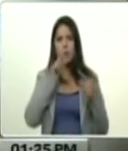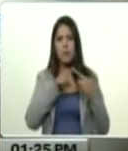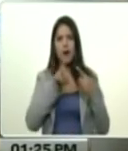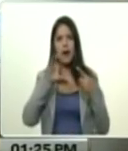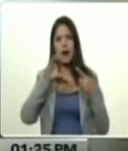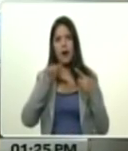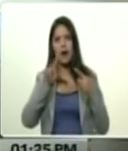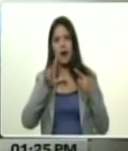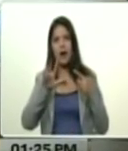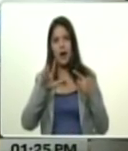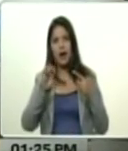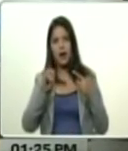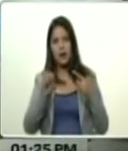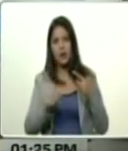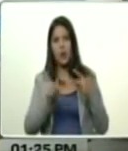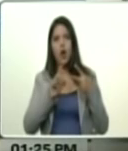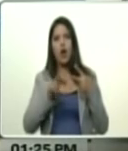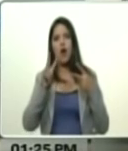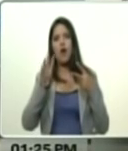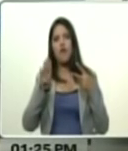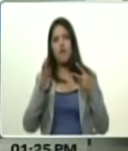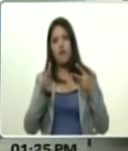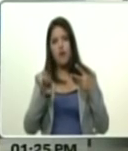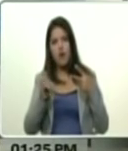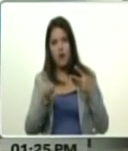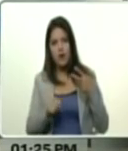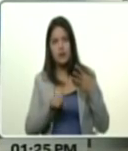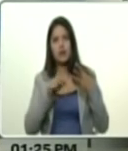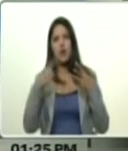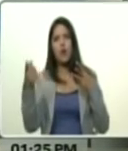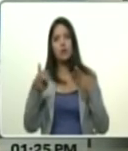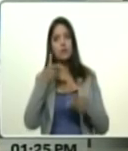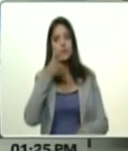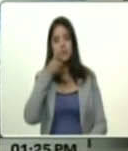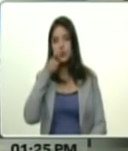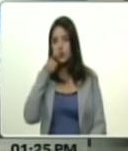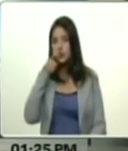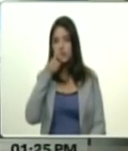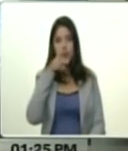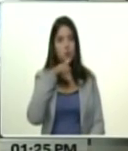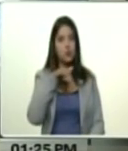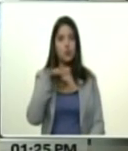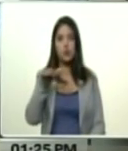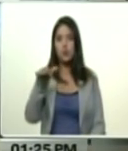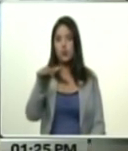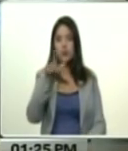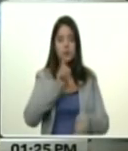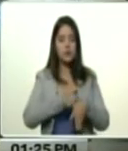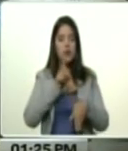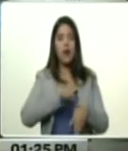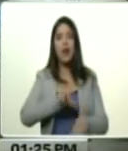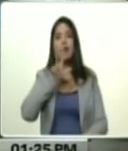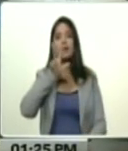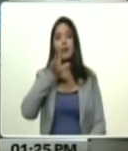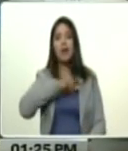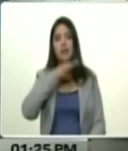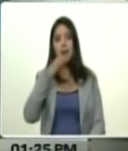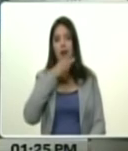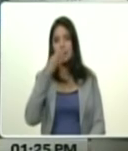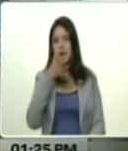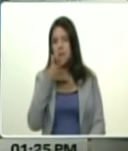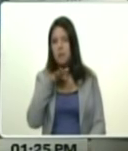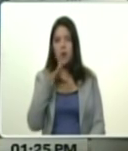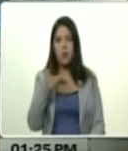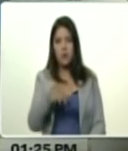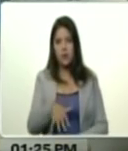señor Boris, ¿verdad?, comenzaron a hacer el patrullaje y la vigilancia en el área del evento desde las 3 de la tarde